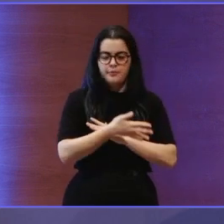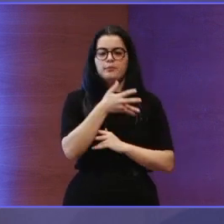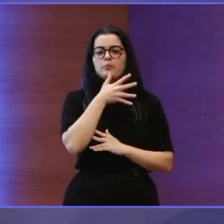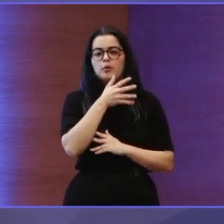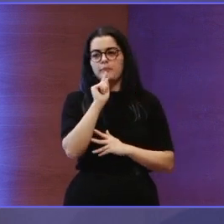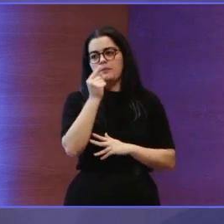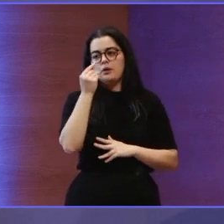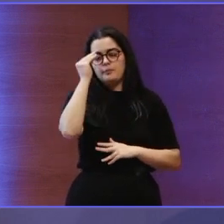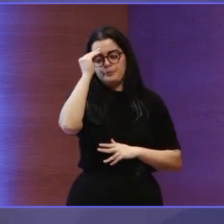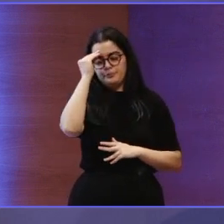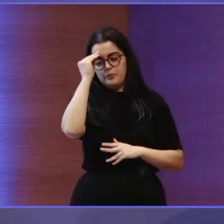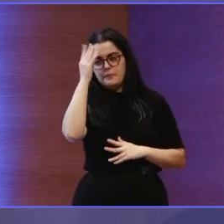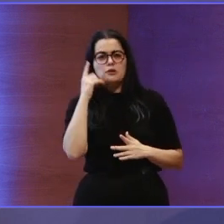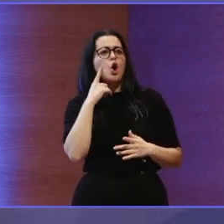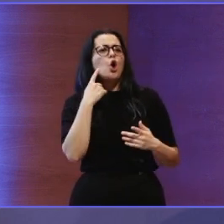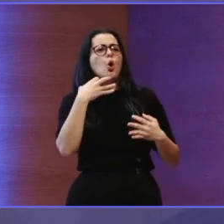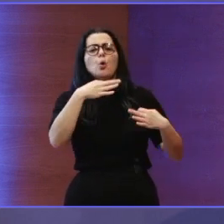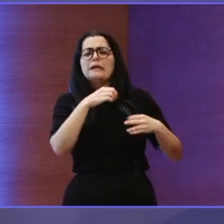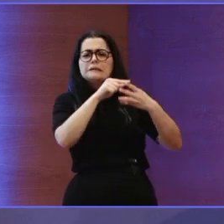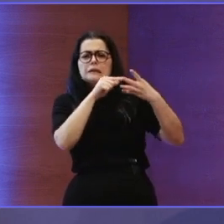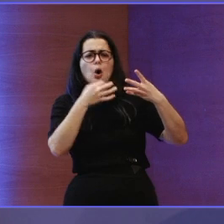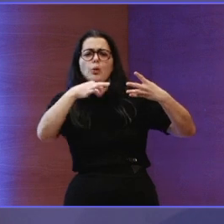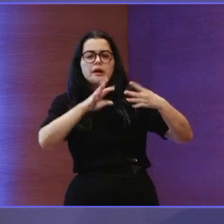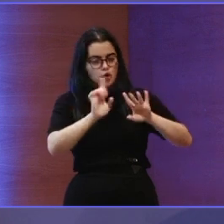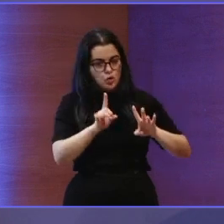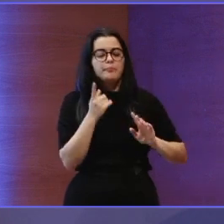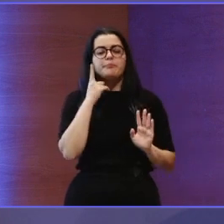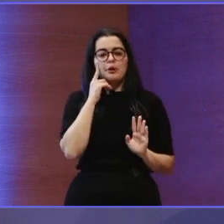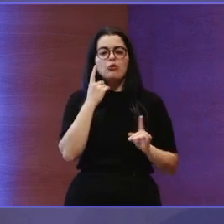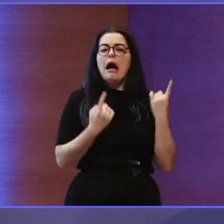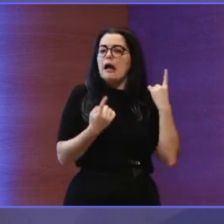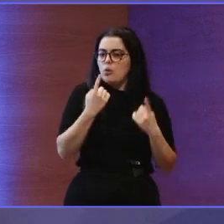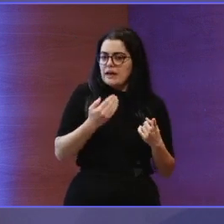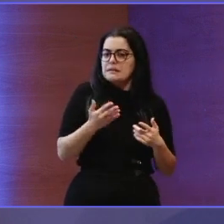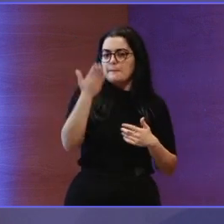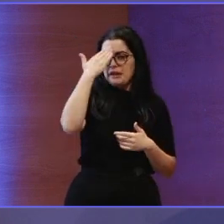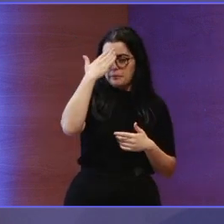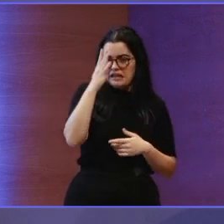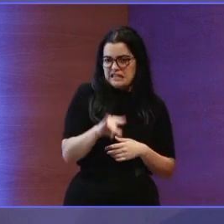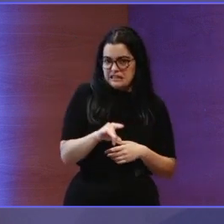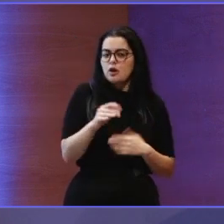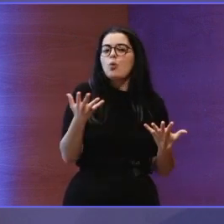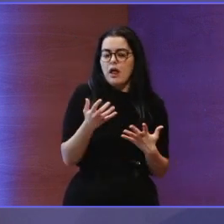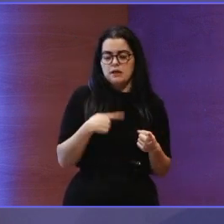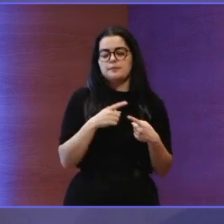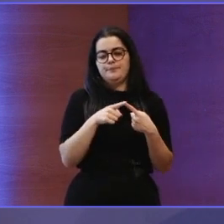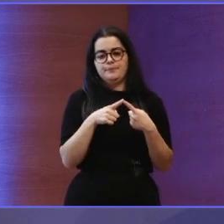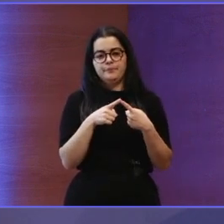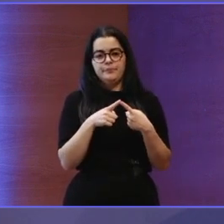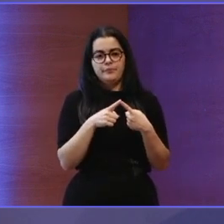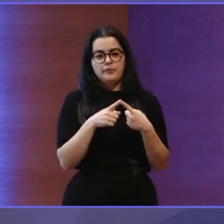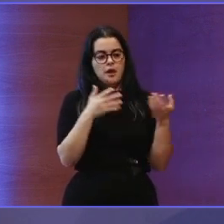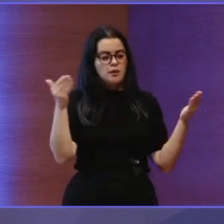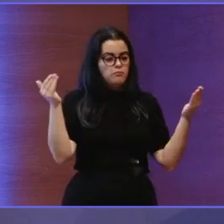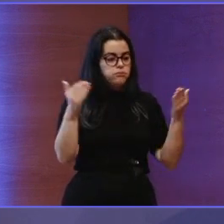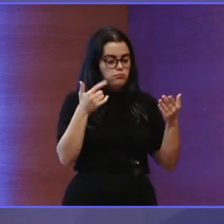quiero decir que sean las únicas cuestiones que tienen que ser objeto de evaluación pero sí algunas de las principales la primera yo creo que deberíamos poner muchísimo más